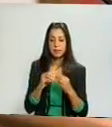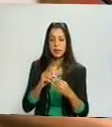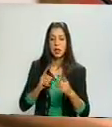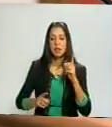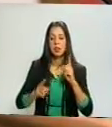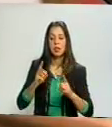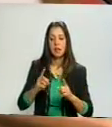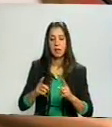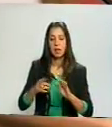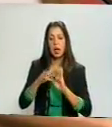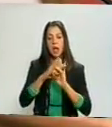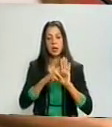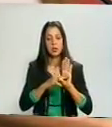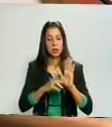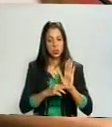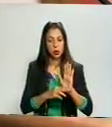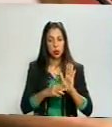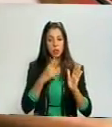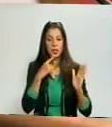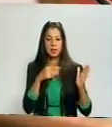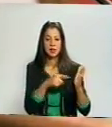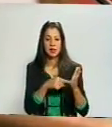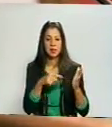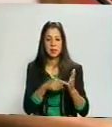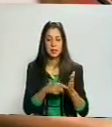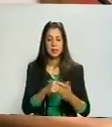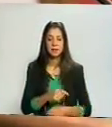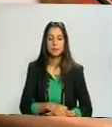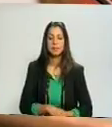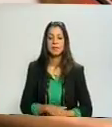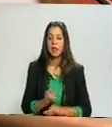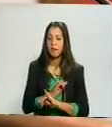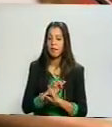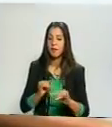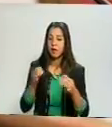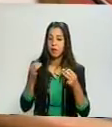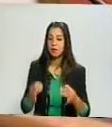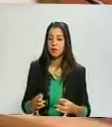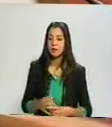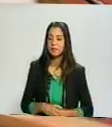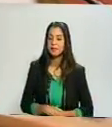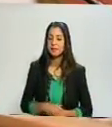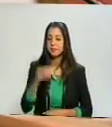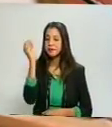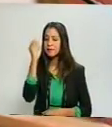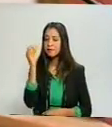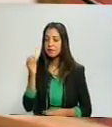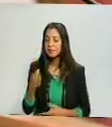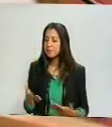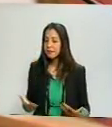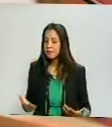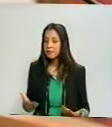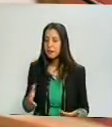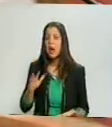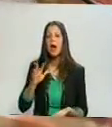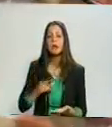condiciones y normas que al efecto se dicten. Es todo, presidente. En consideración.